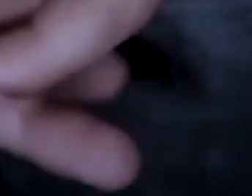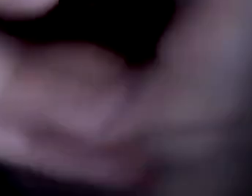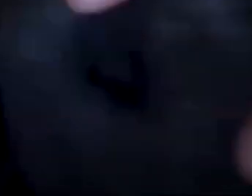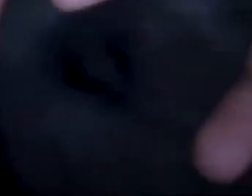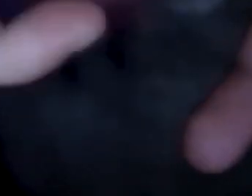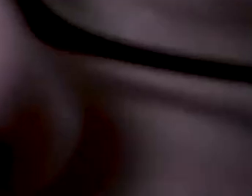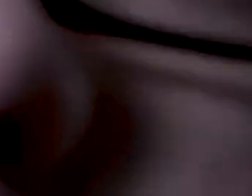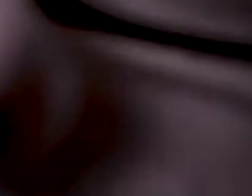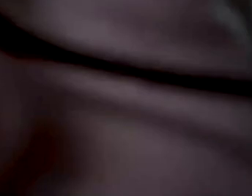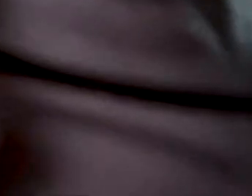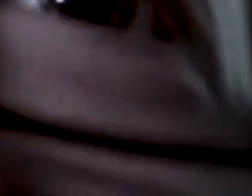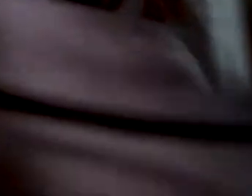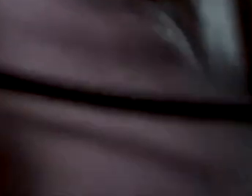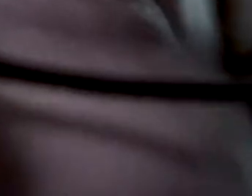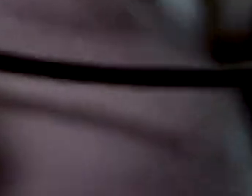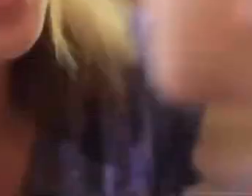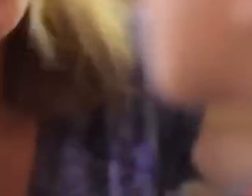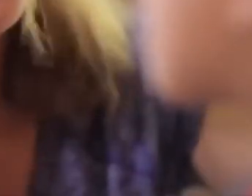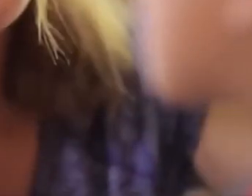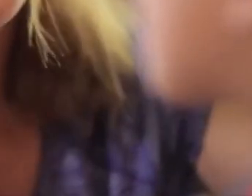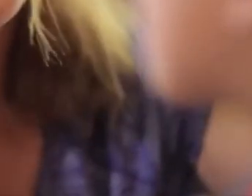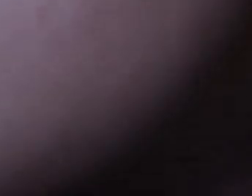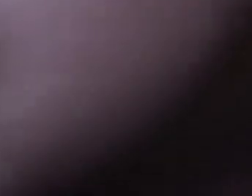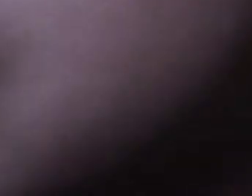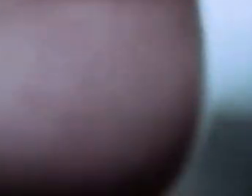e inclusión en nuestra sociedad.